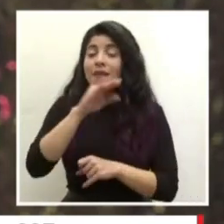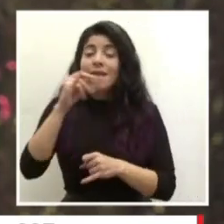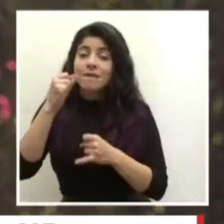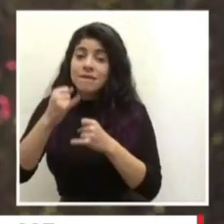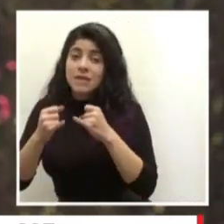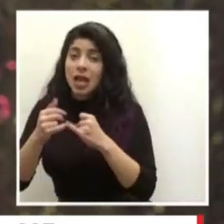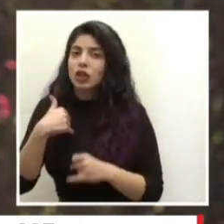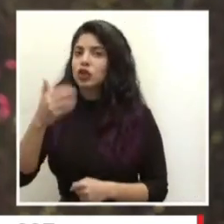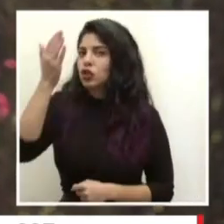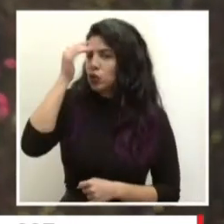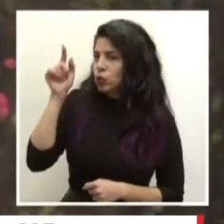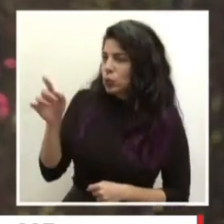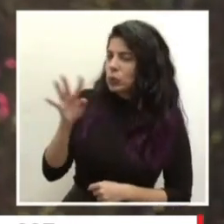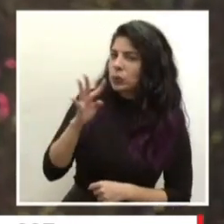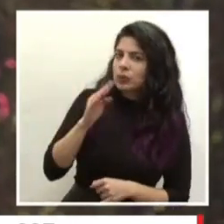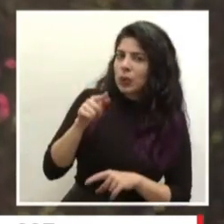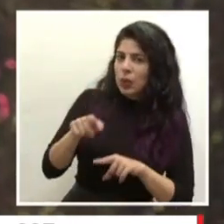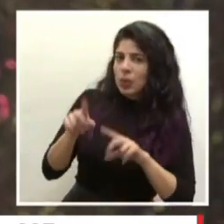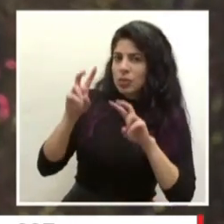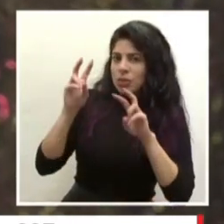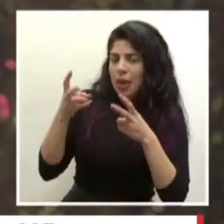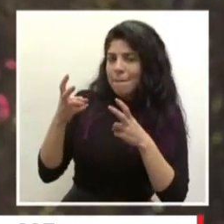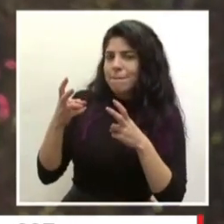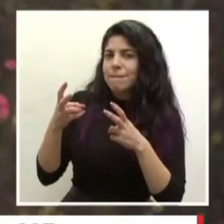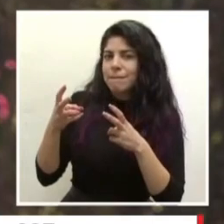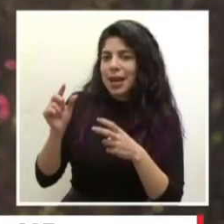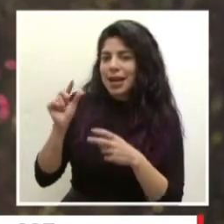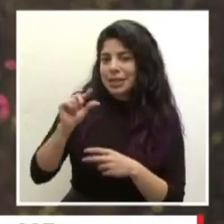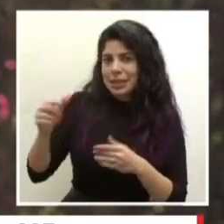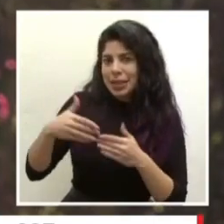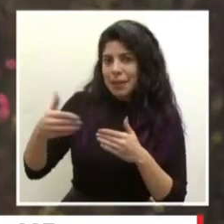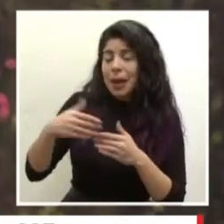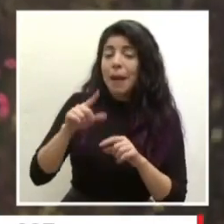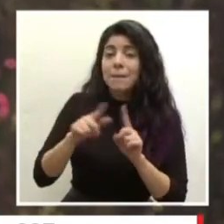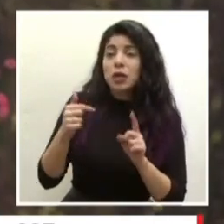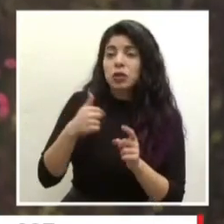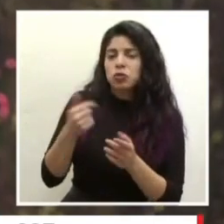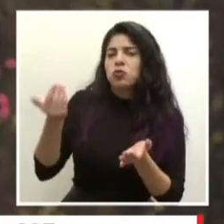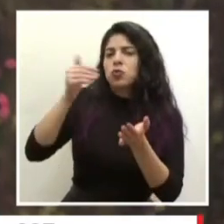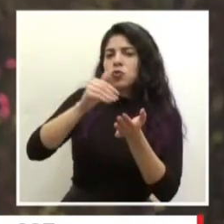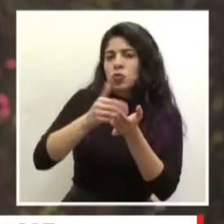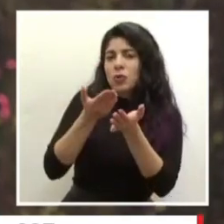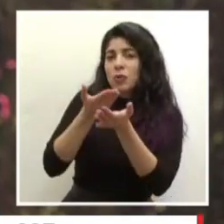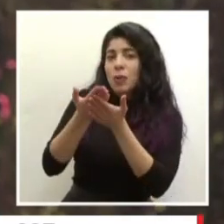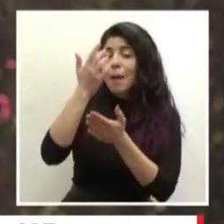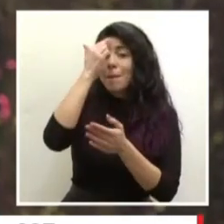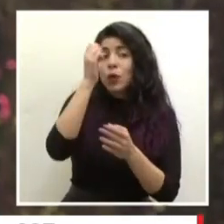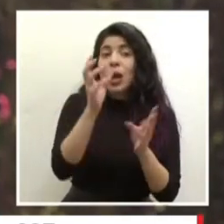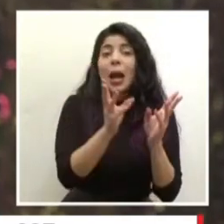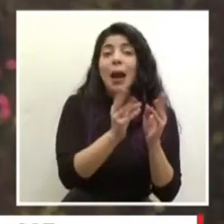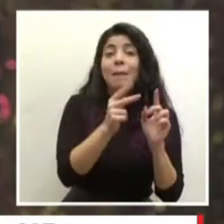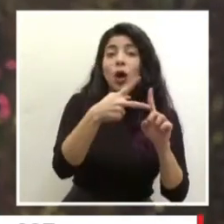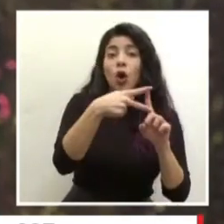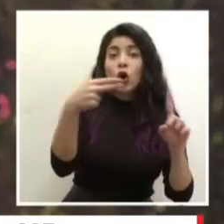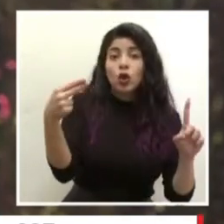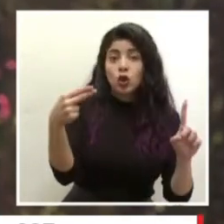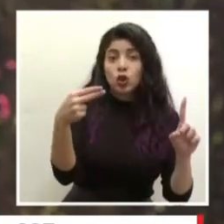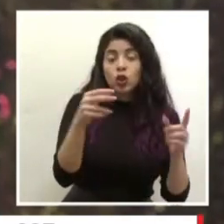yo sé que se refirió a este tema durante la semana, pero se lo planteo nuevamente porque ayer la Cámara de Hoteles emitió un